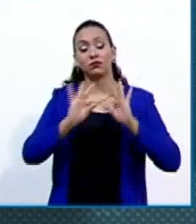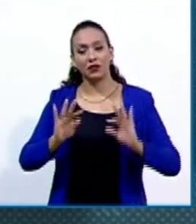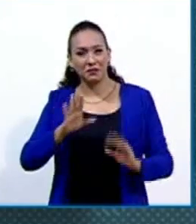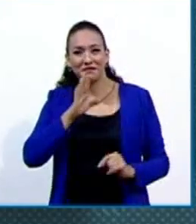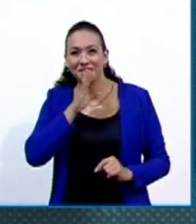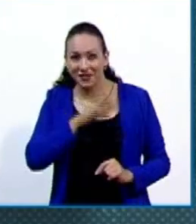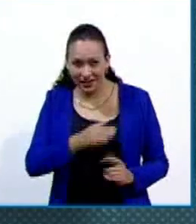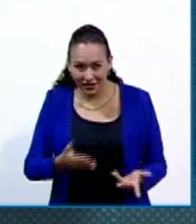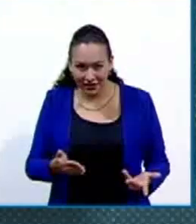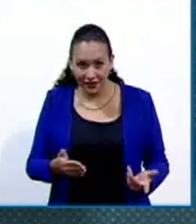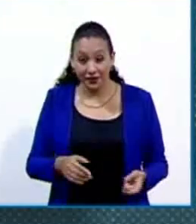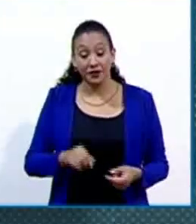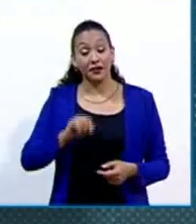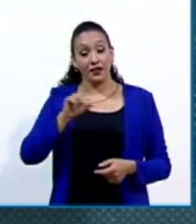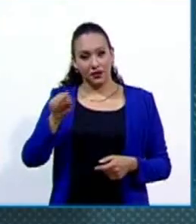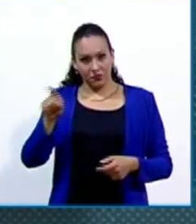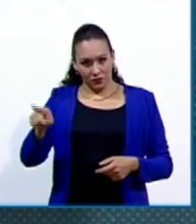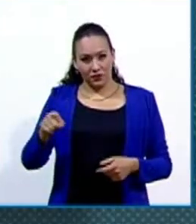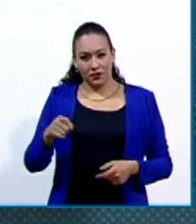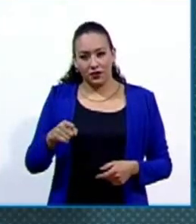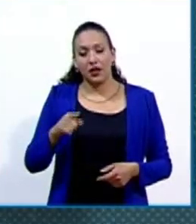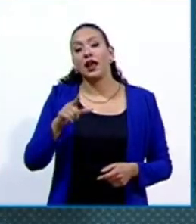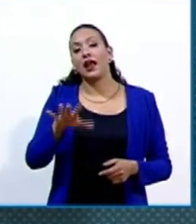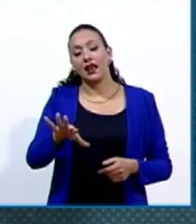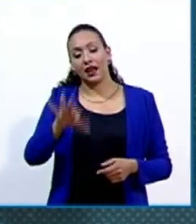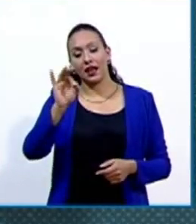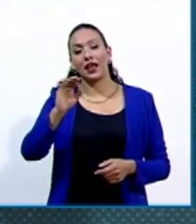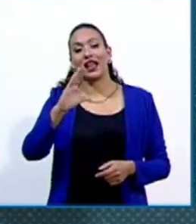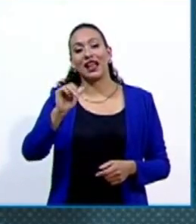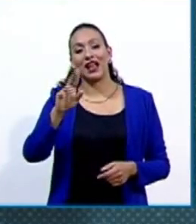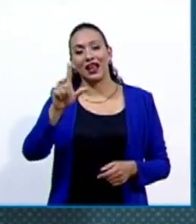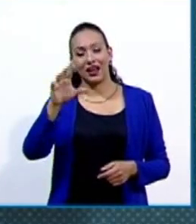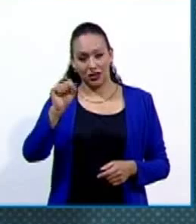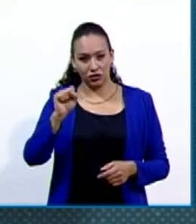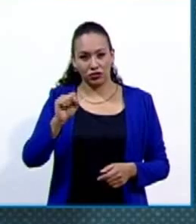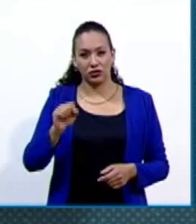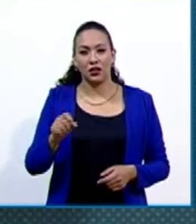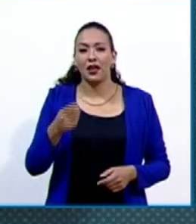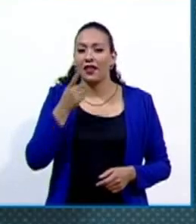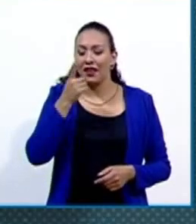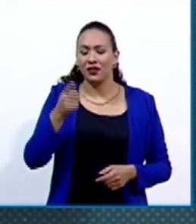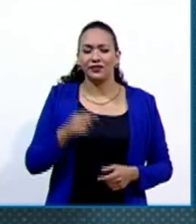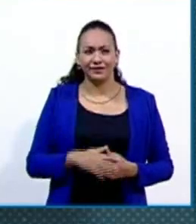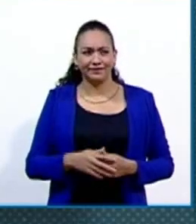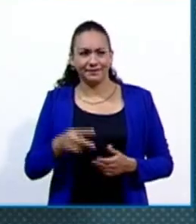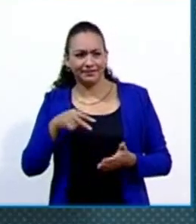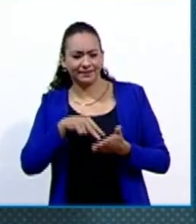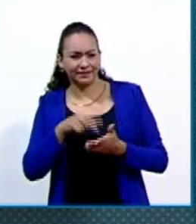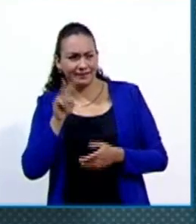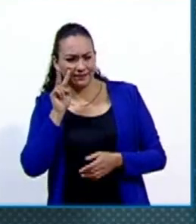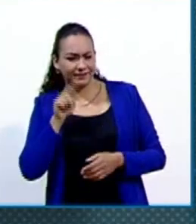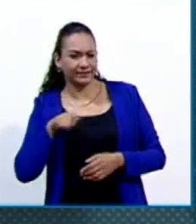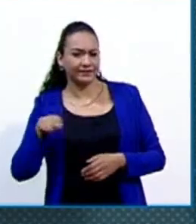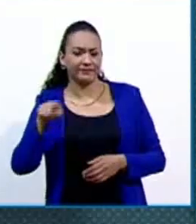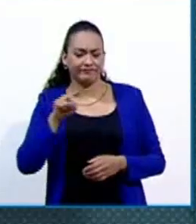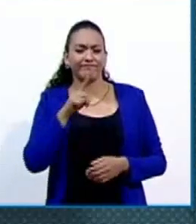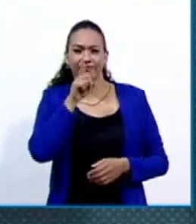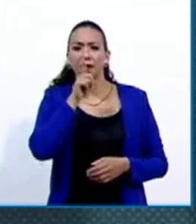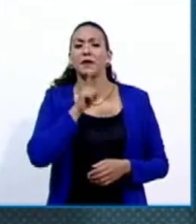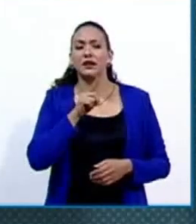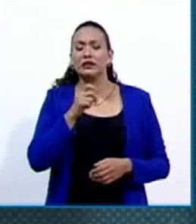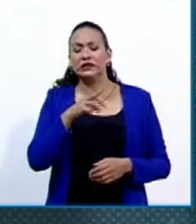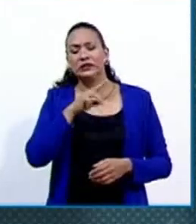cambio, el comisionado electo de la CIDH, Carlos Bernal Pulido, expresó una preocupación genuina por el riesgo que la